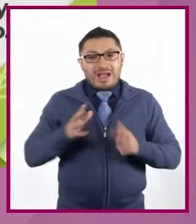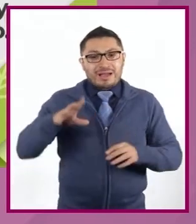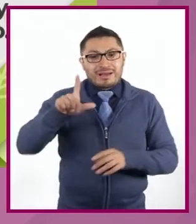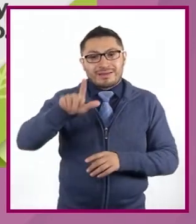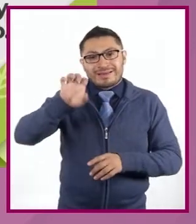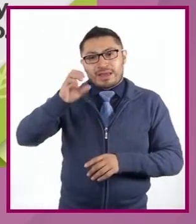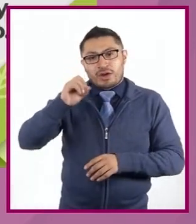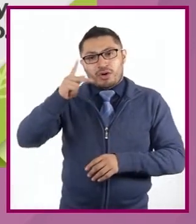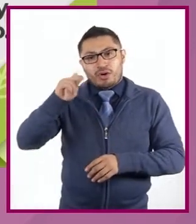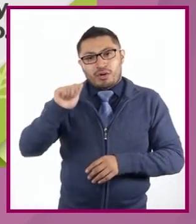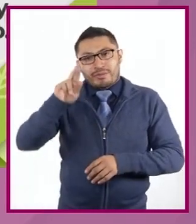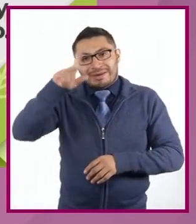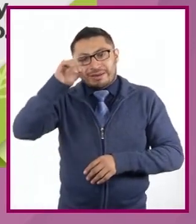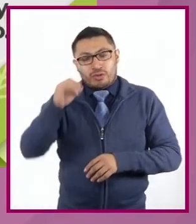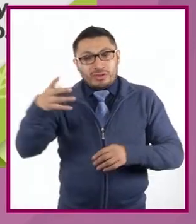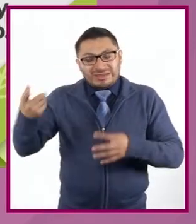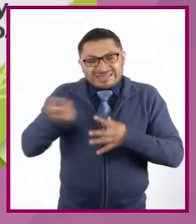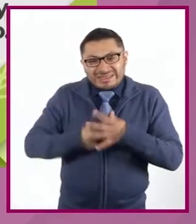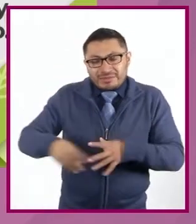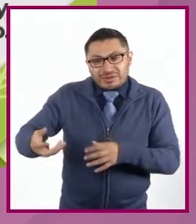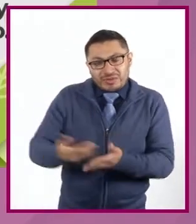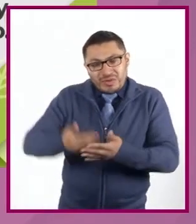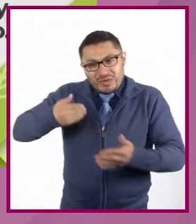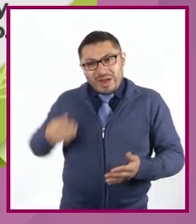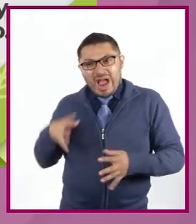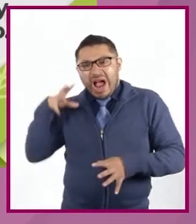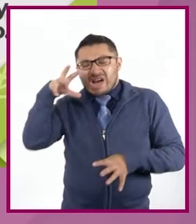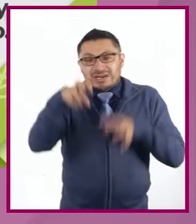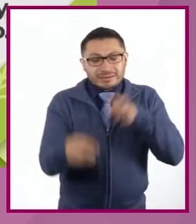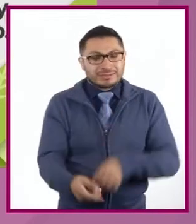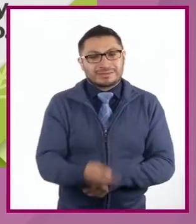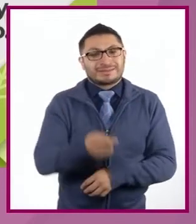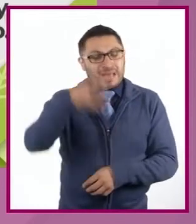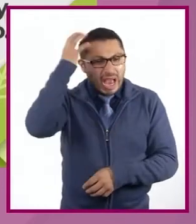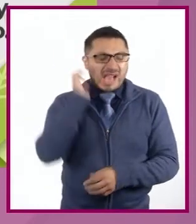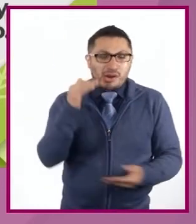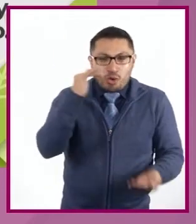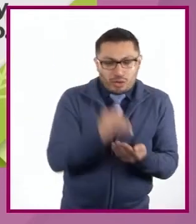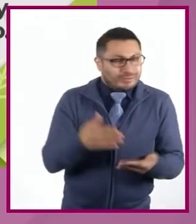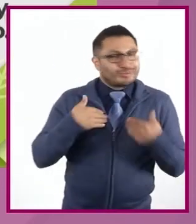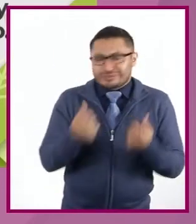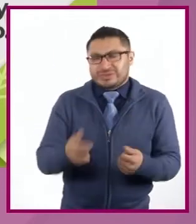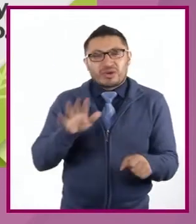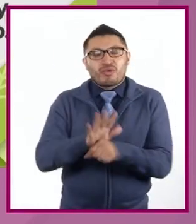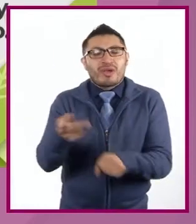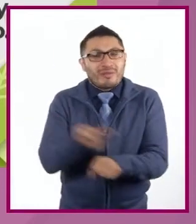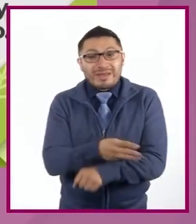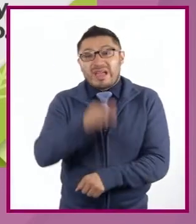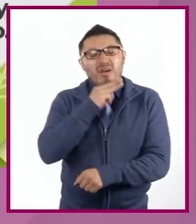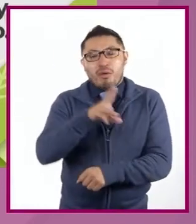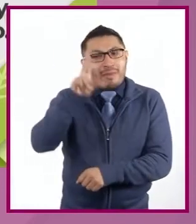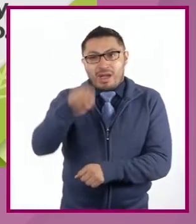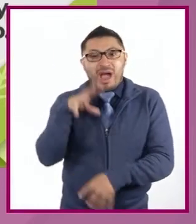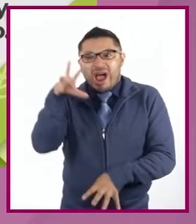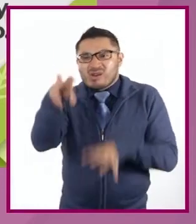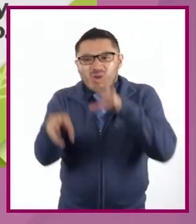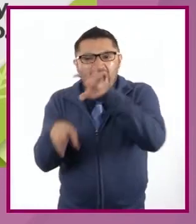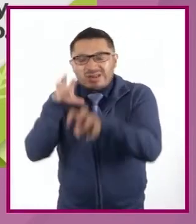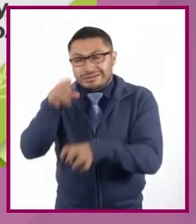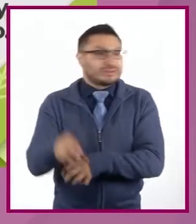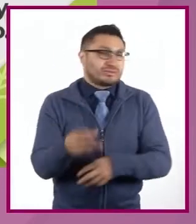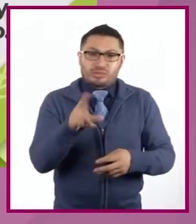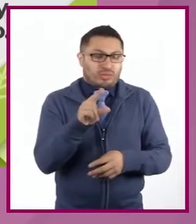con la cacería antes que su madre. El pequeño león no comprendía lo que estaba pasando, ya que no era su madre quien estaba consiguiendo la